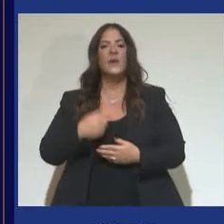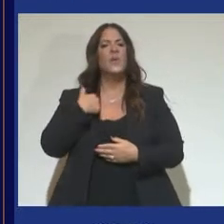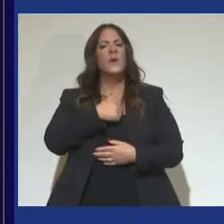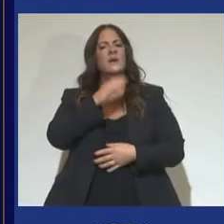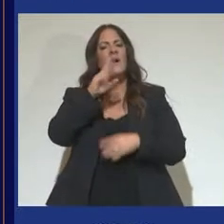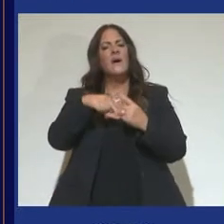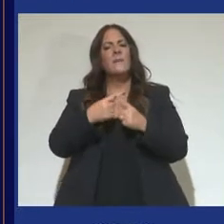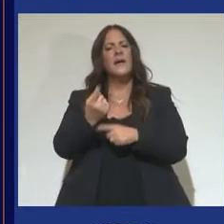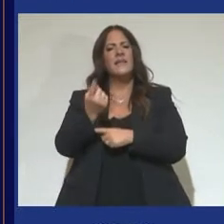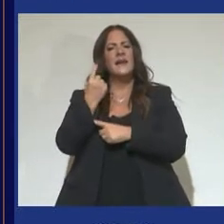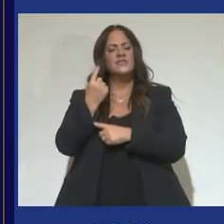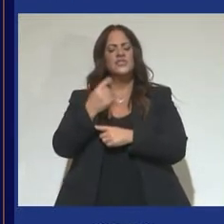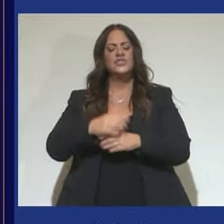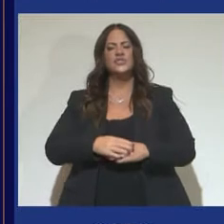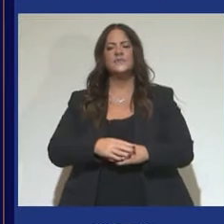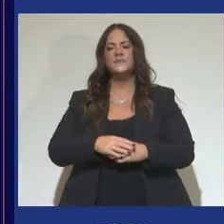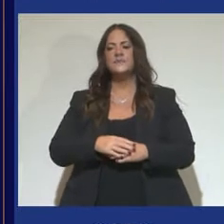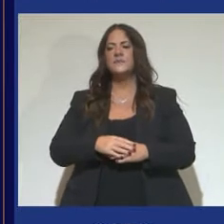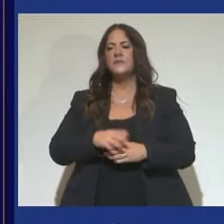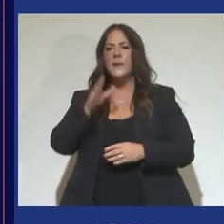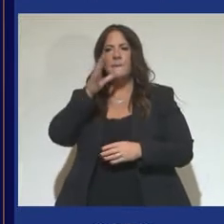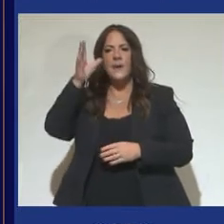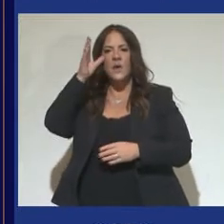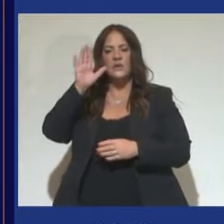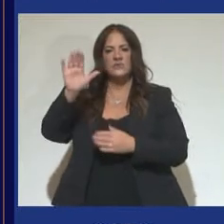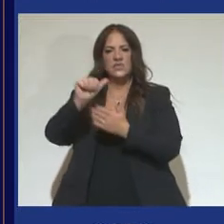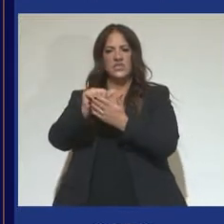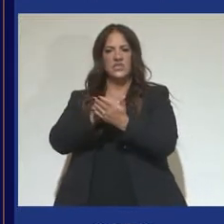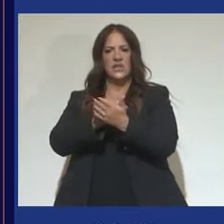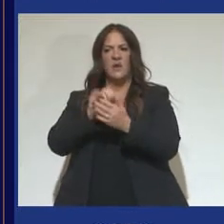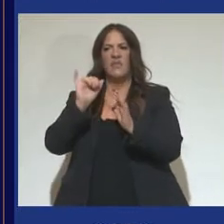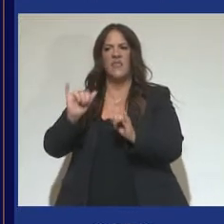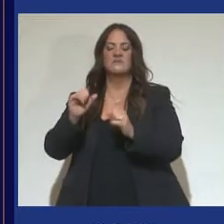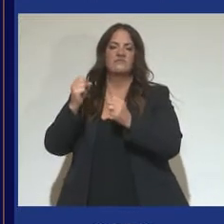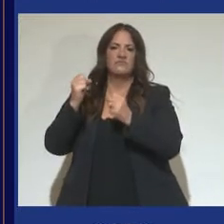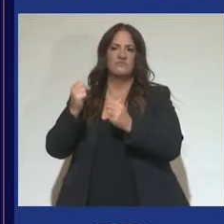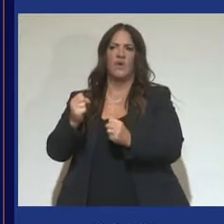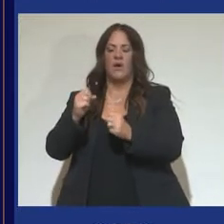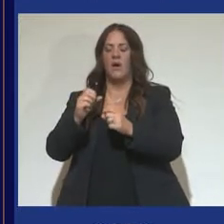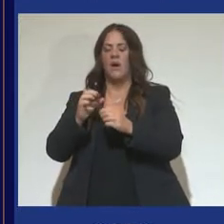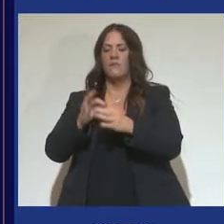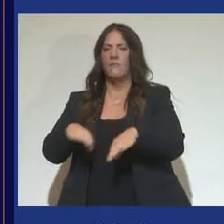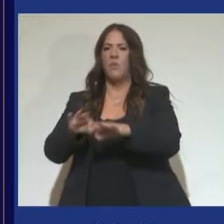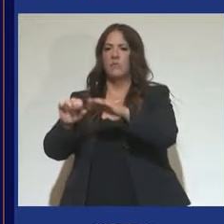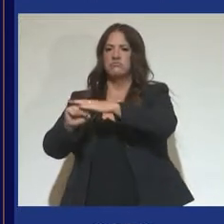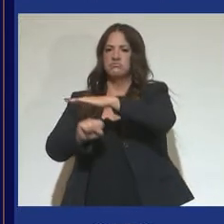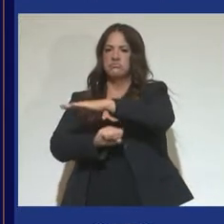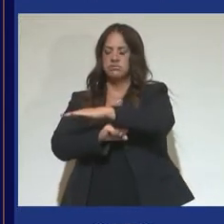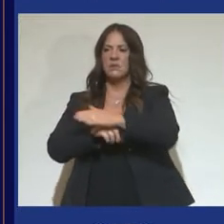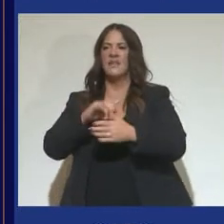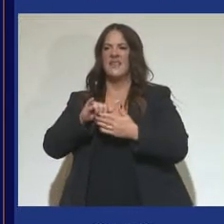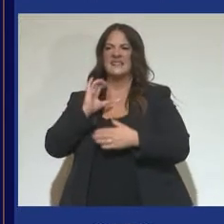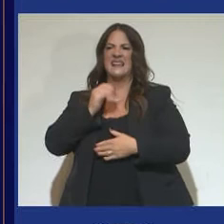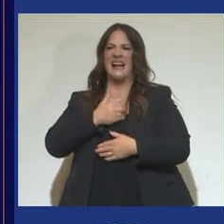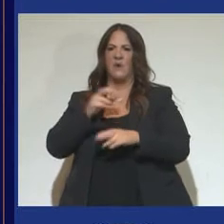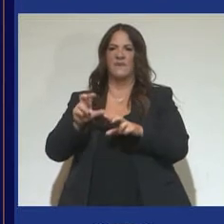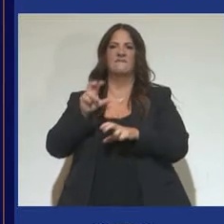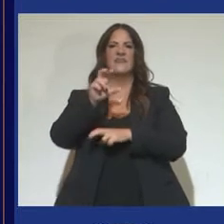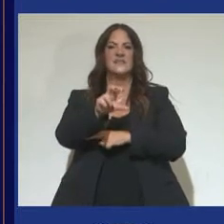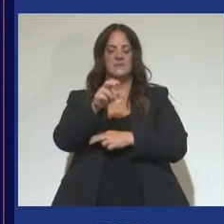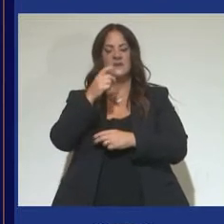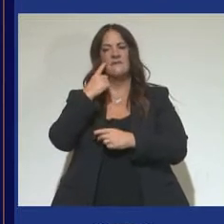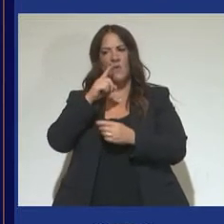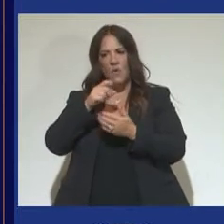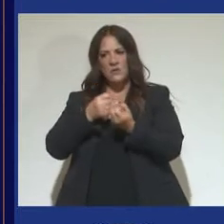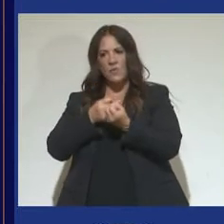pasado hablé de los padres que es fundamental y es nuestra inversión en la juventud